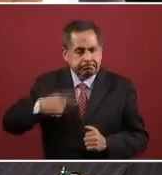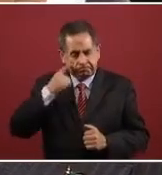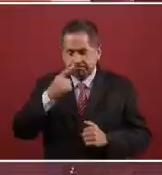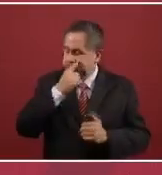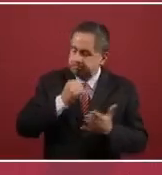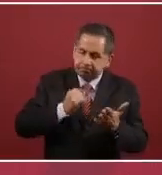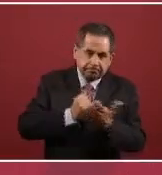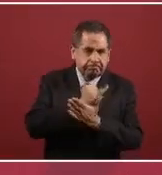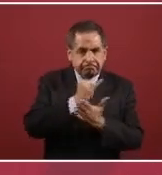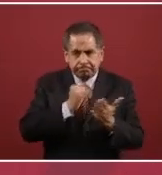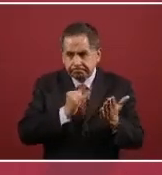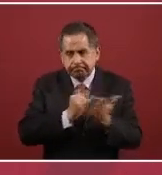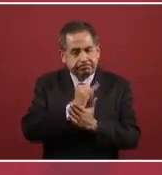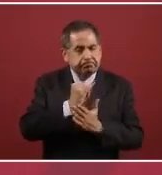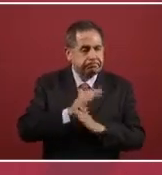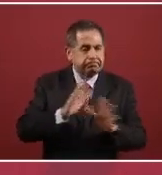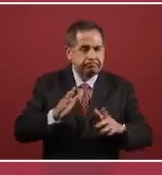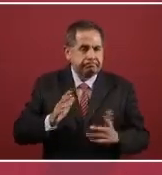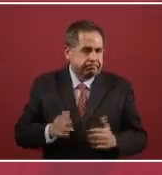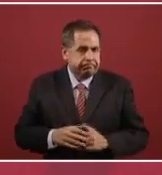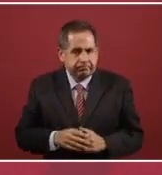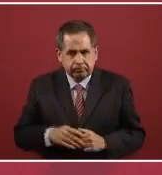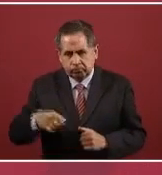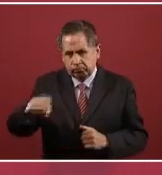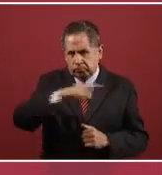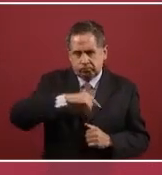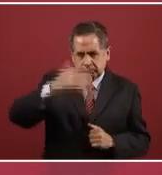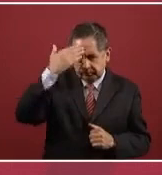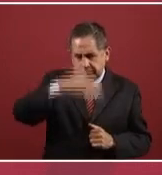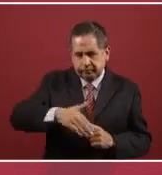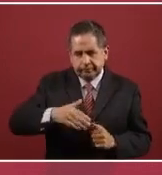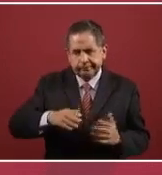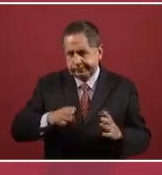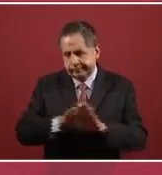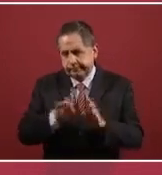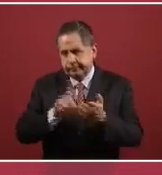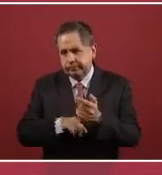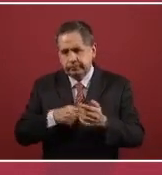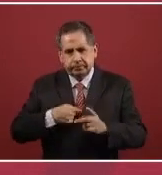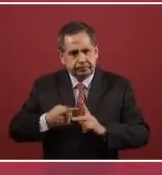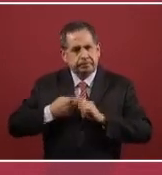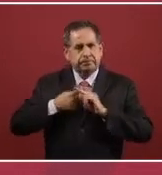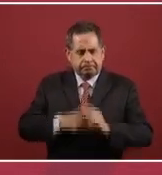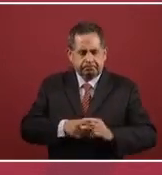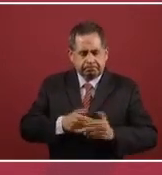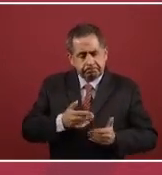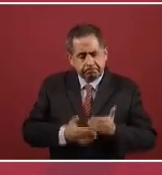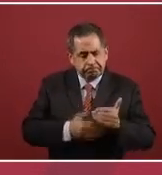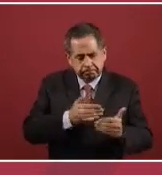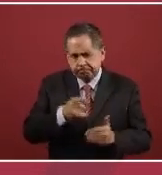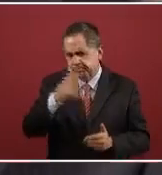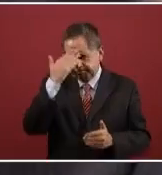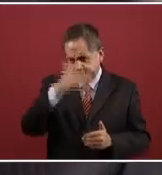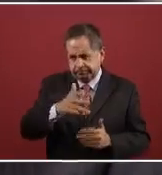decisiones. Ustedes saben cómo iniciamos.